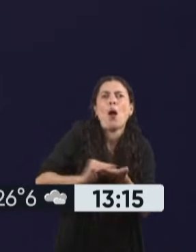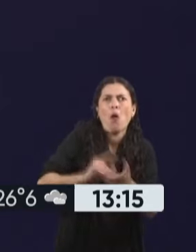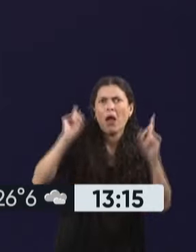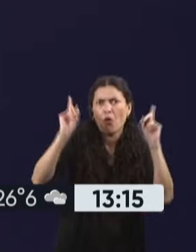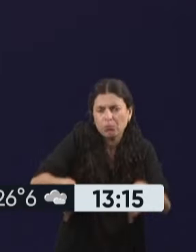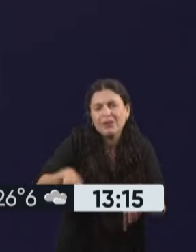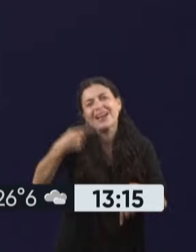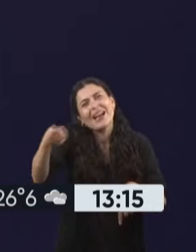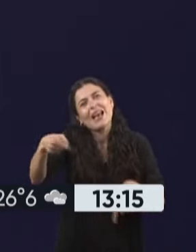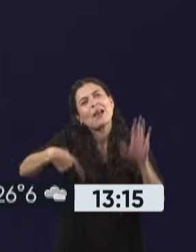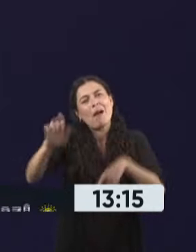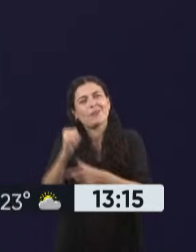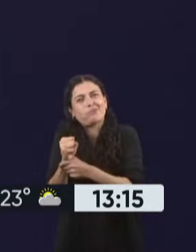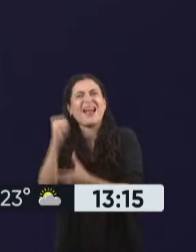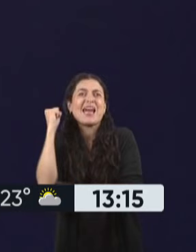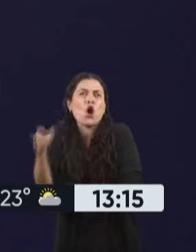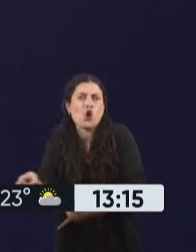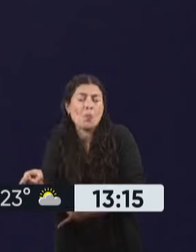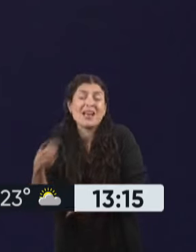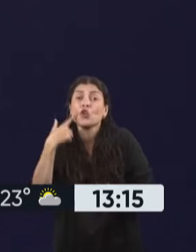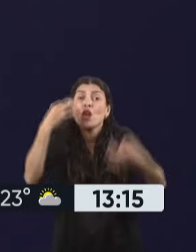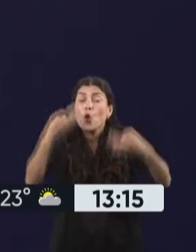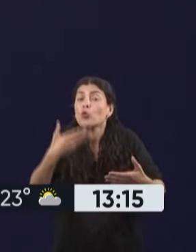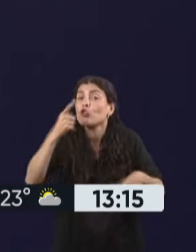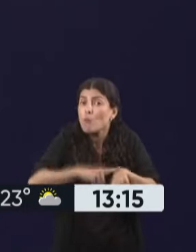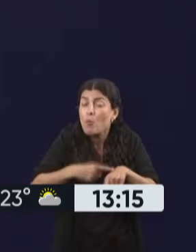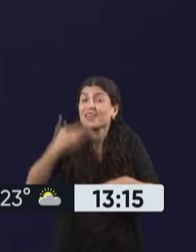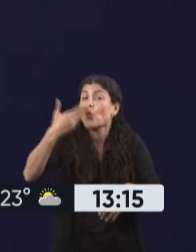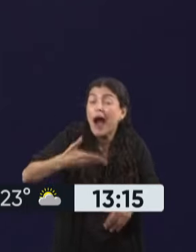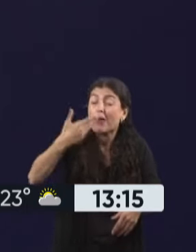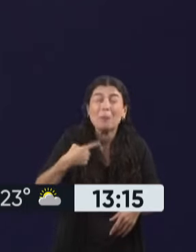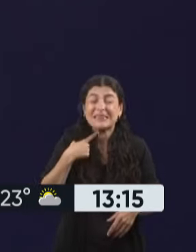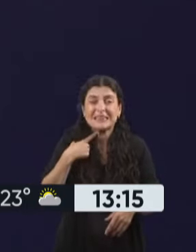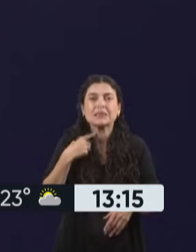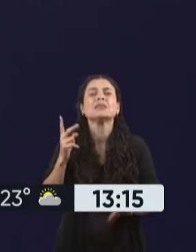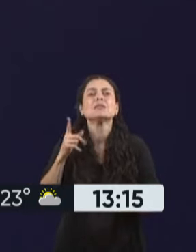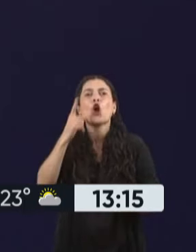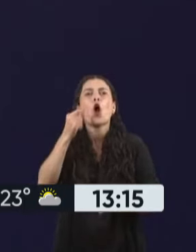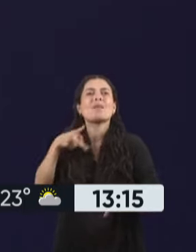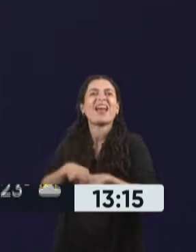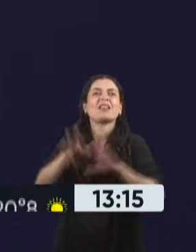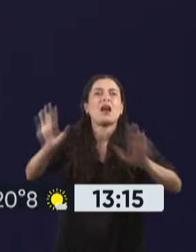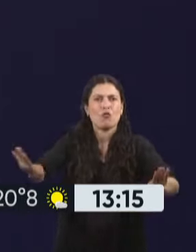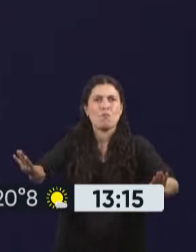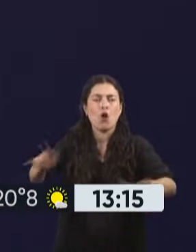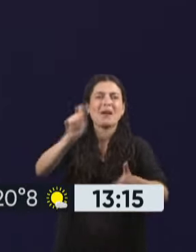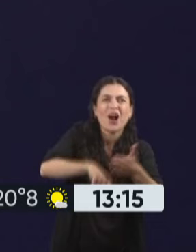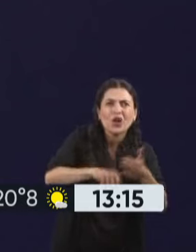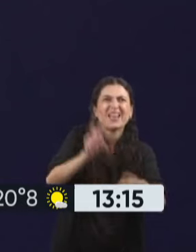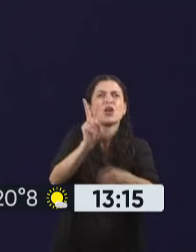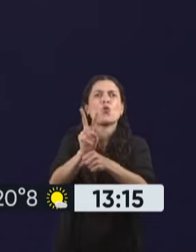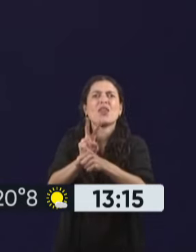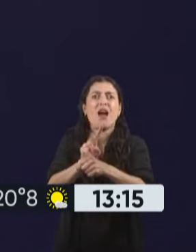cuestiones de la fineza de las cuestiones jurídicas que a uno se le escapan. Entonces esa fue la misión de Santiago Caputo, que